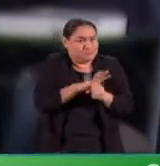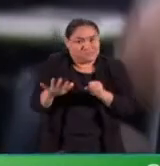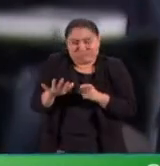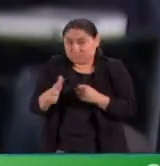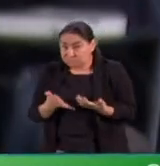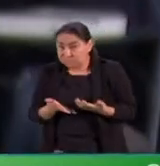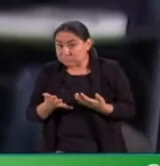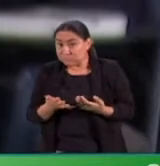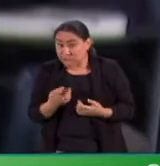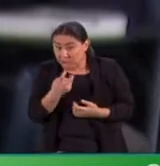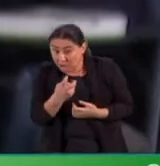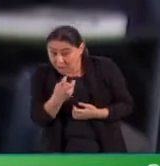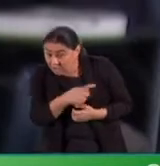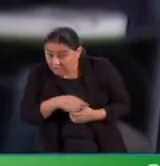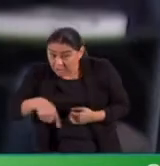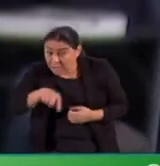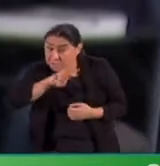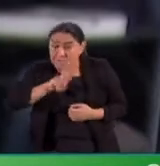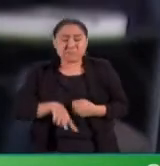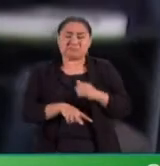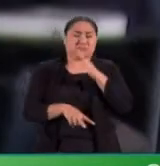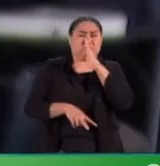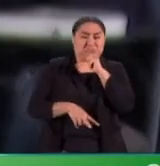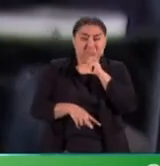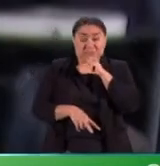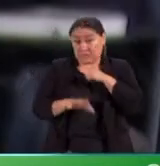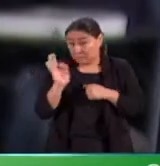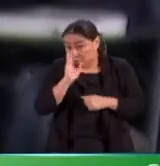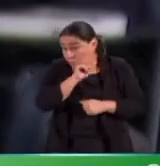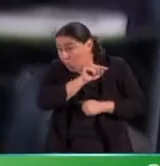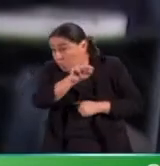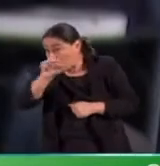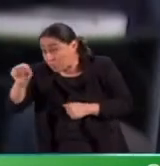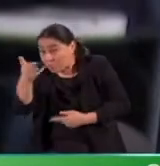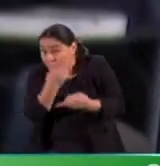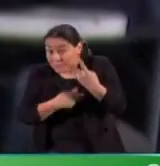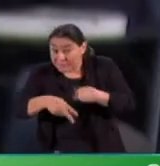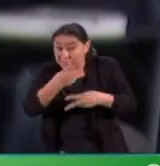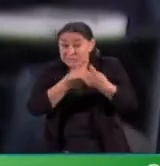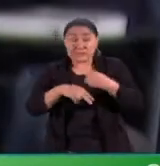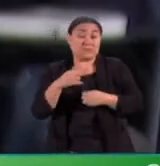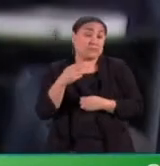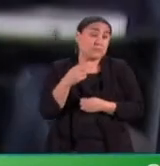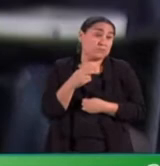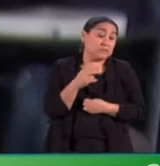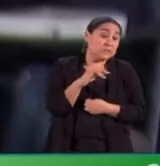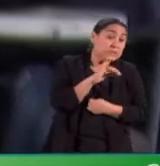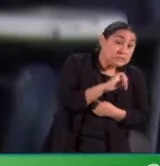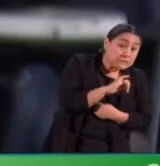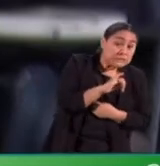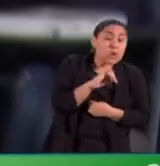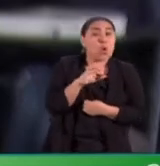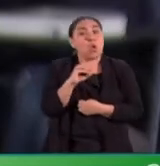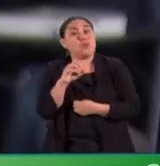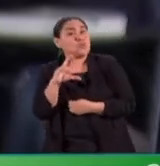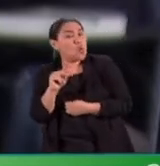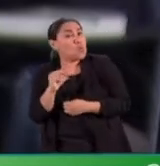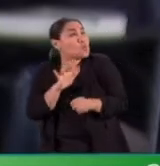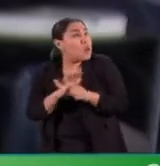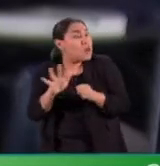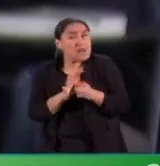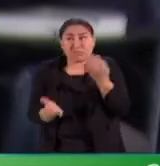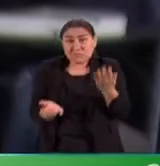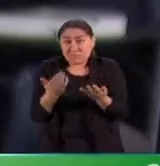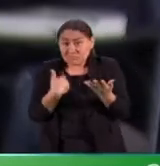quórum es legal, si realmente todos los que están aquí son o no son parte del Poder